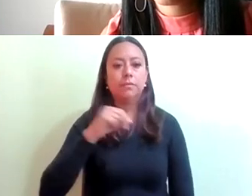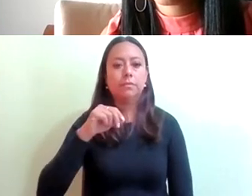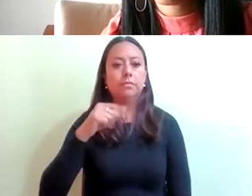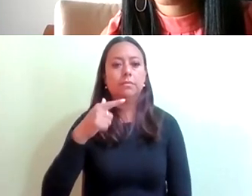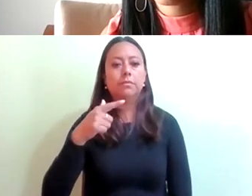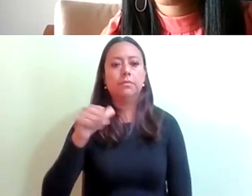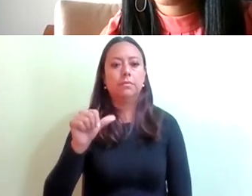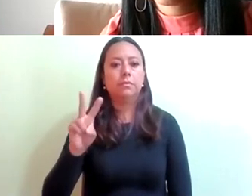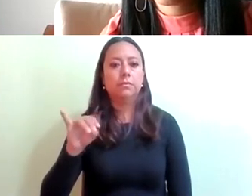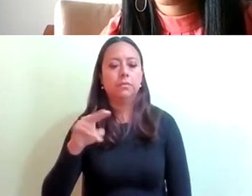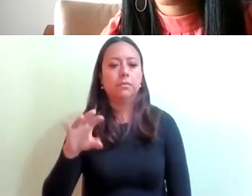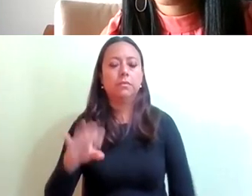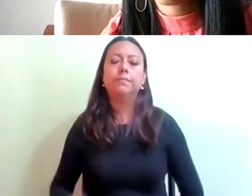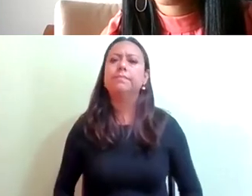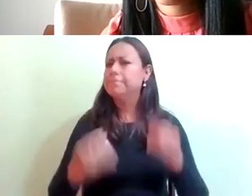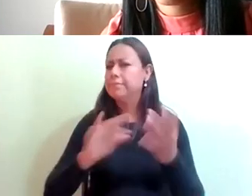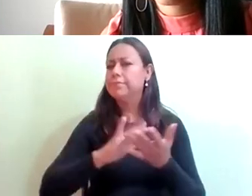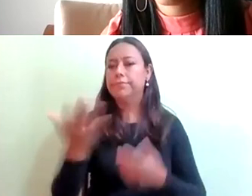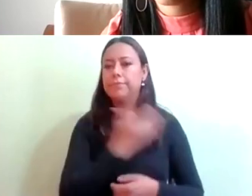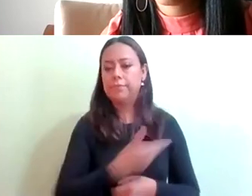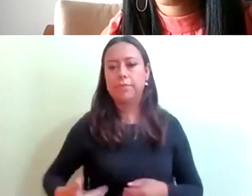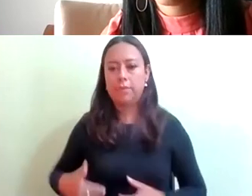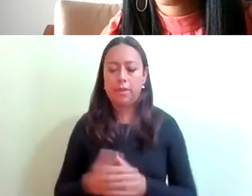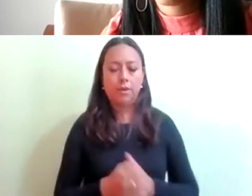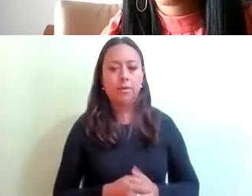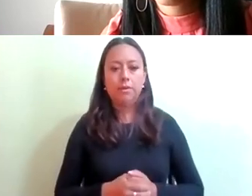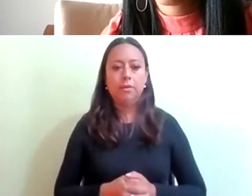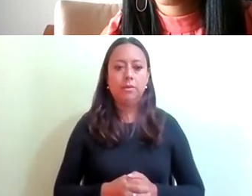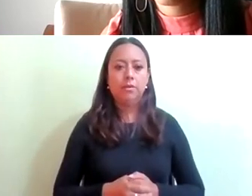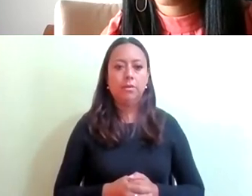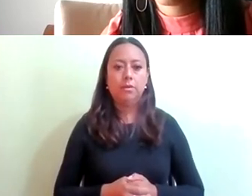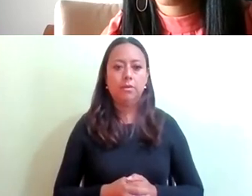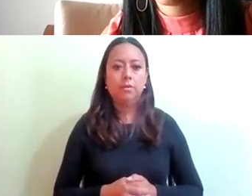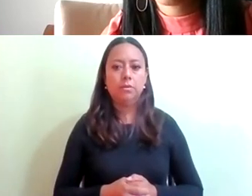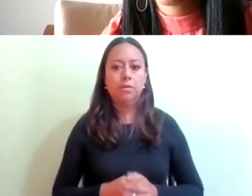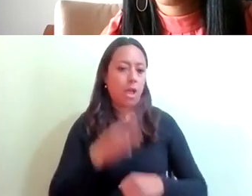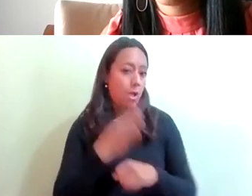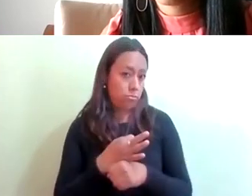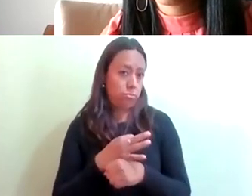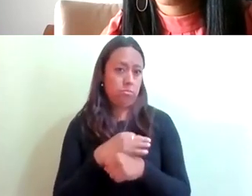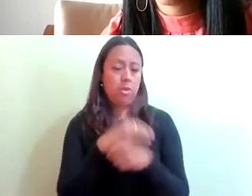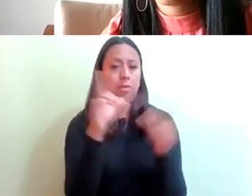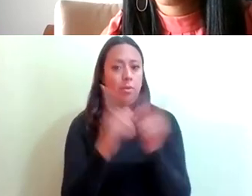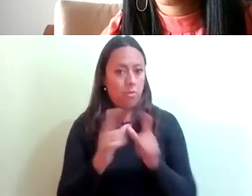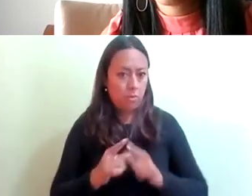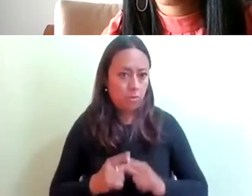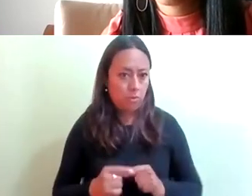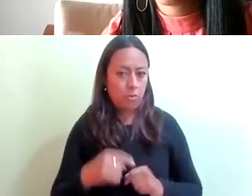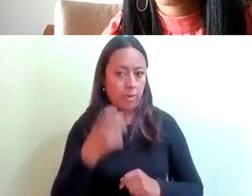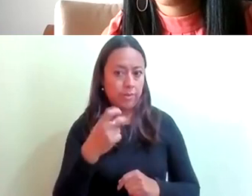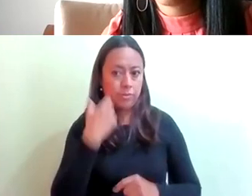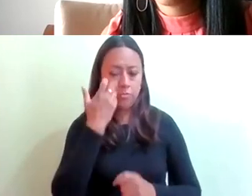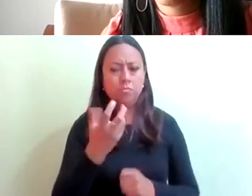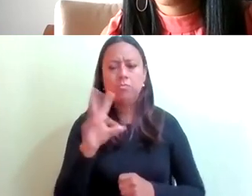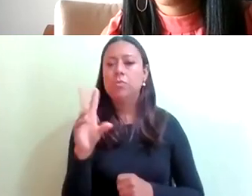Muchas gracias, presidente. No fue un resumen sucinto, a mi juicio, de lo que se está pretendiendo. Hubiera sido